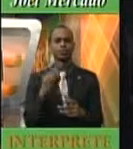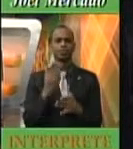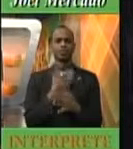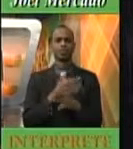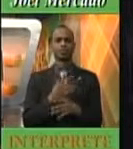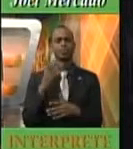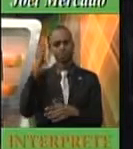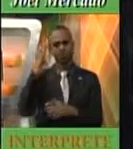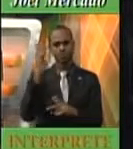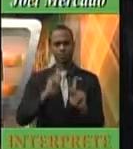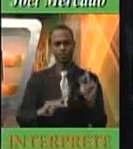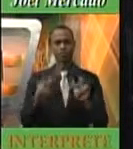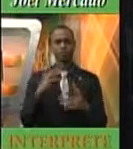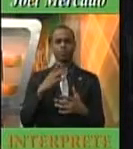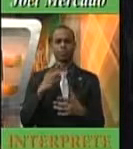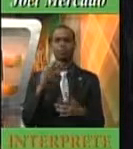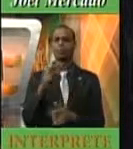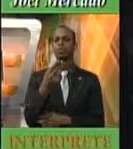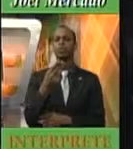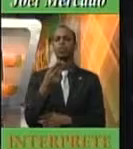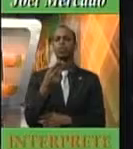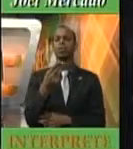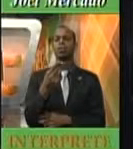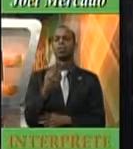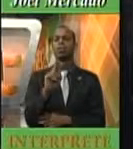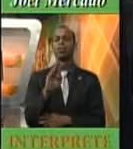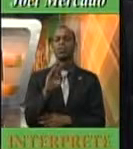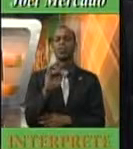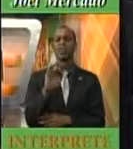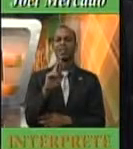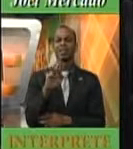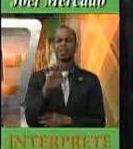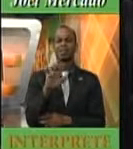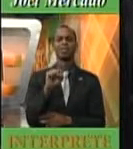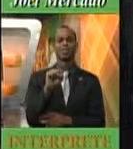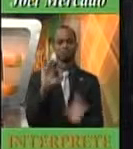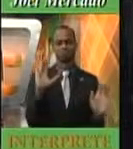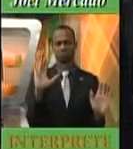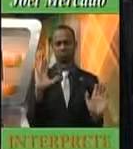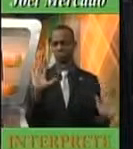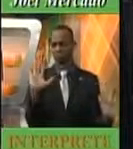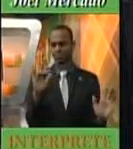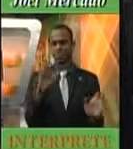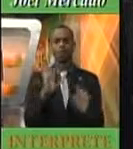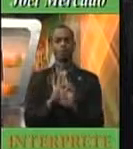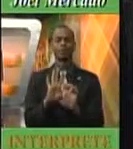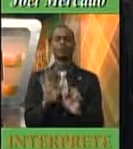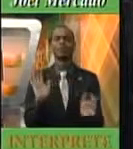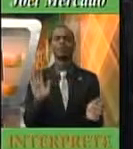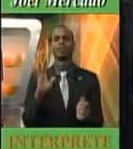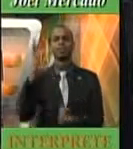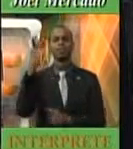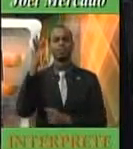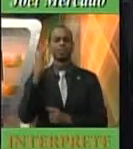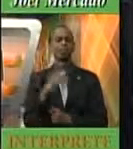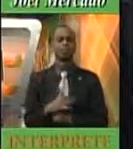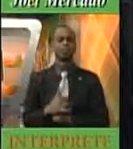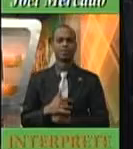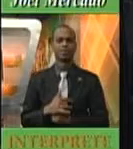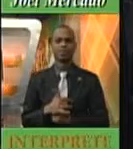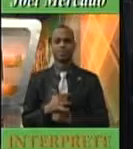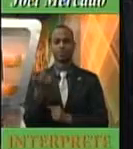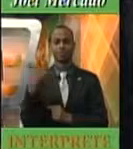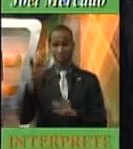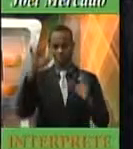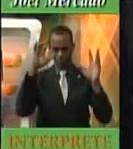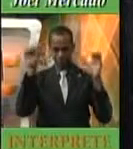yo sé que a la gente le molesta hubiere. Siempre lo pongo de ejemplo. Porque, ya lo ha